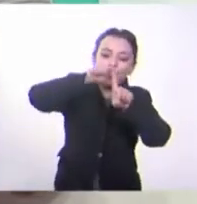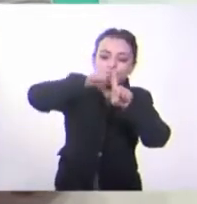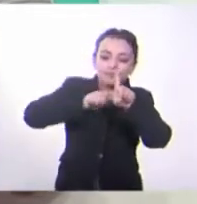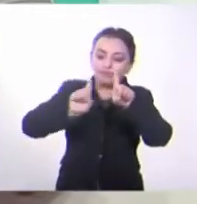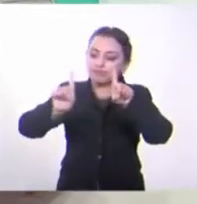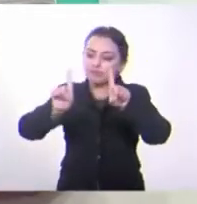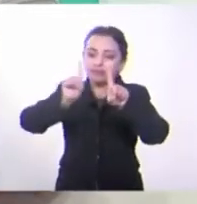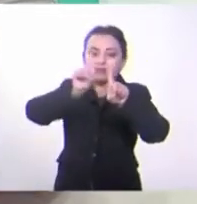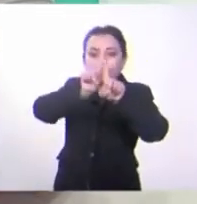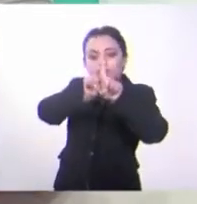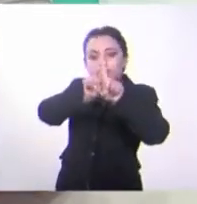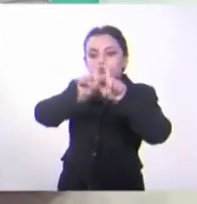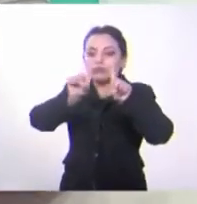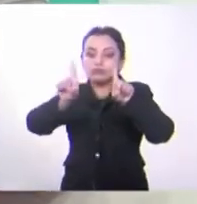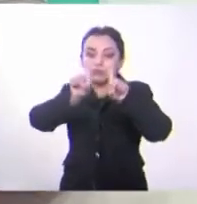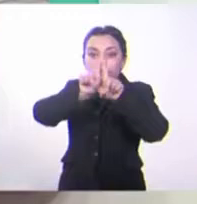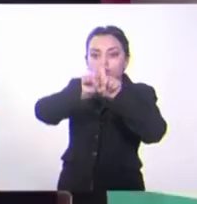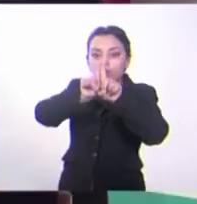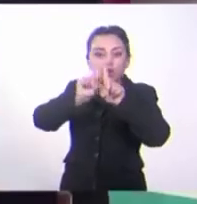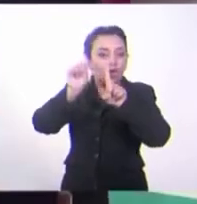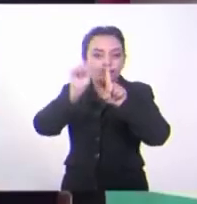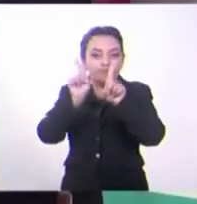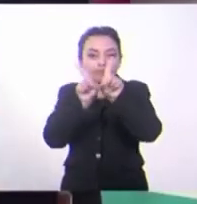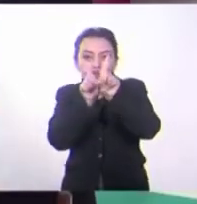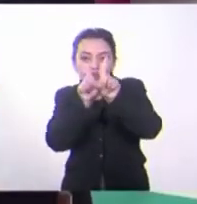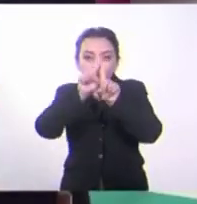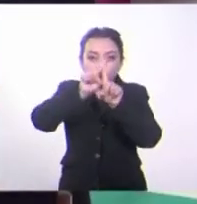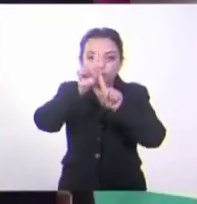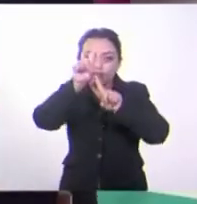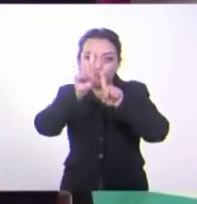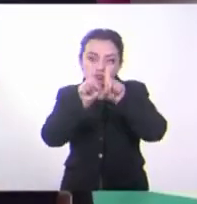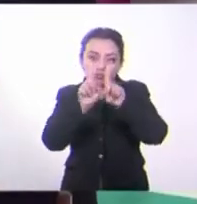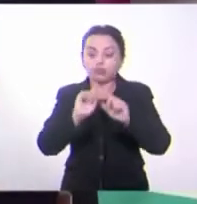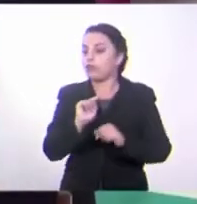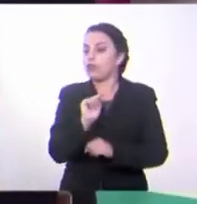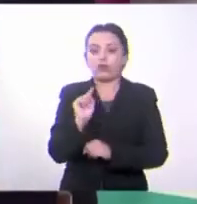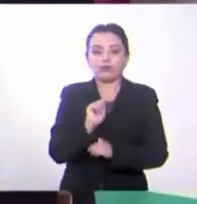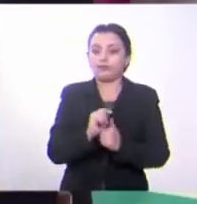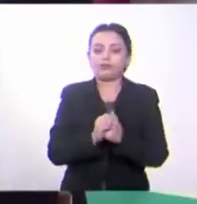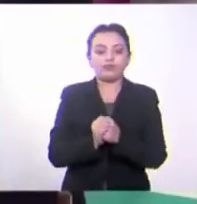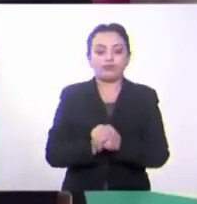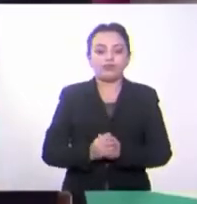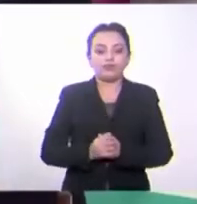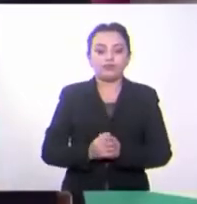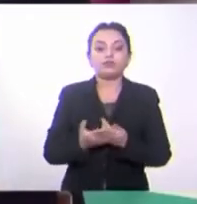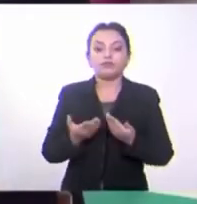son semejantes. Sí. Vaya, empecemos entonces.